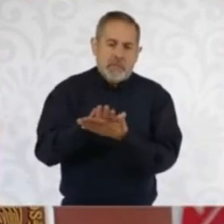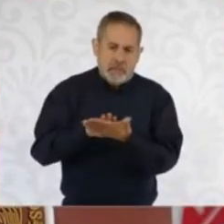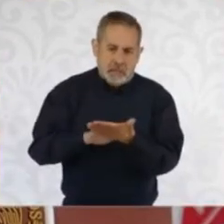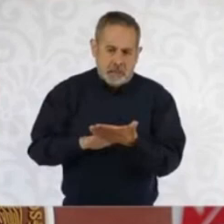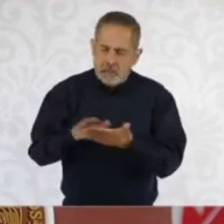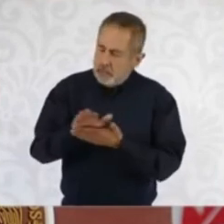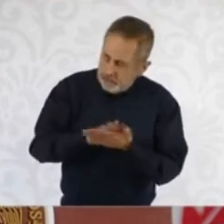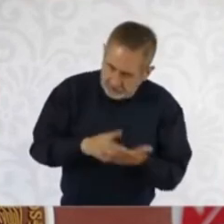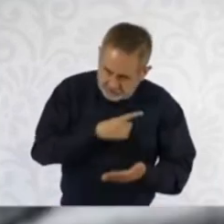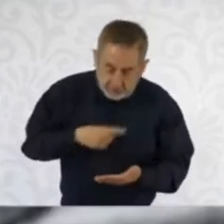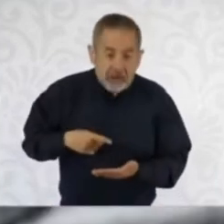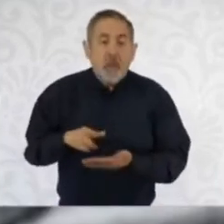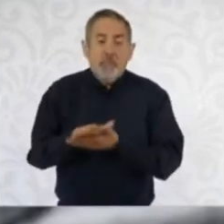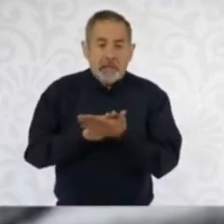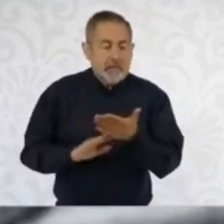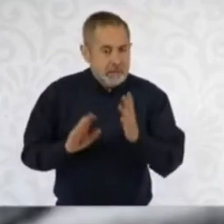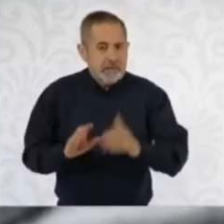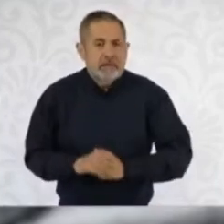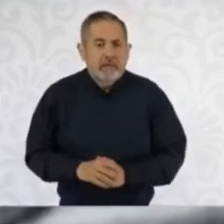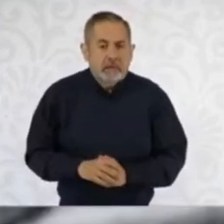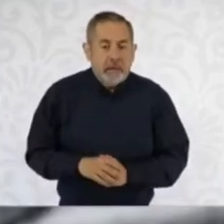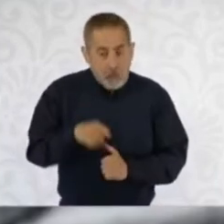como